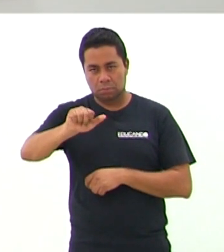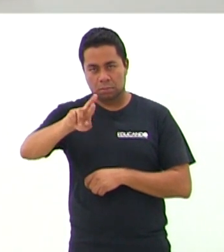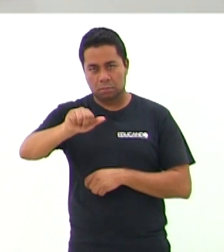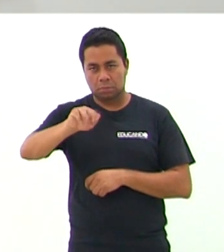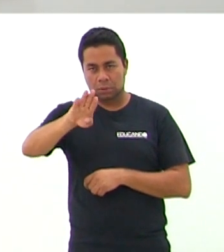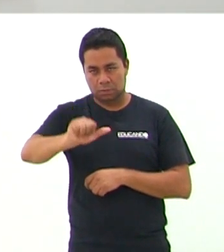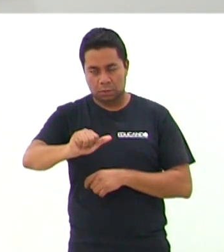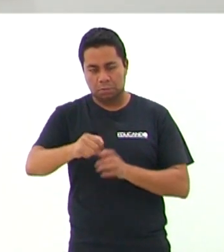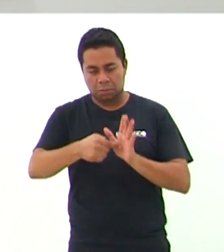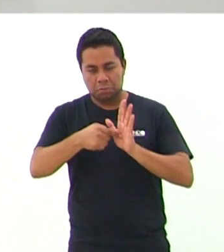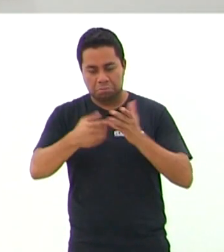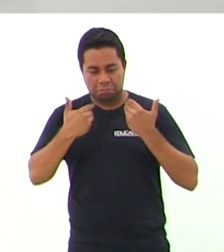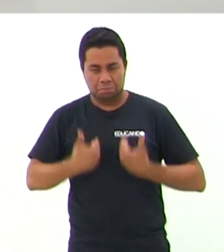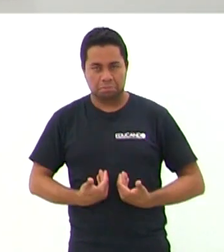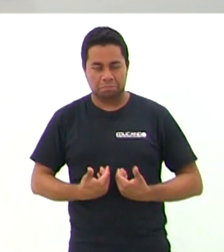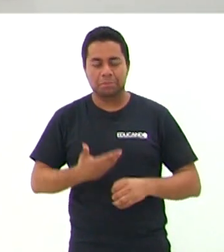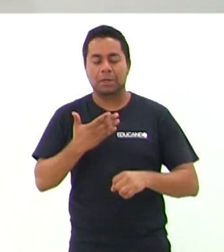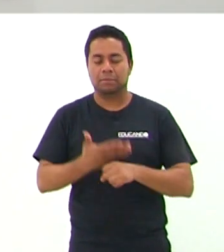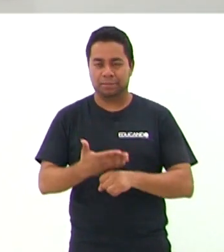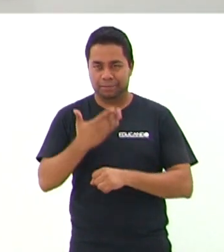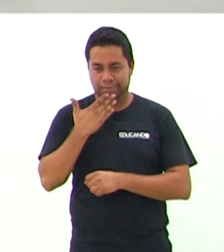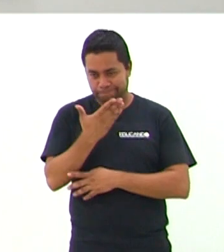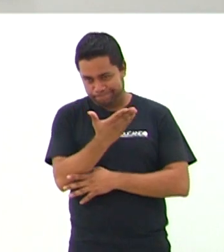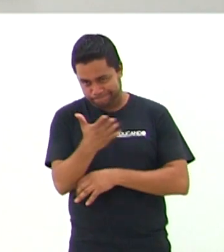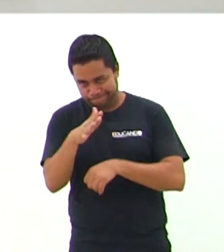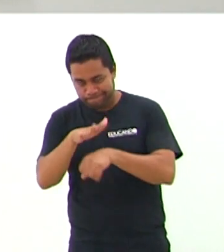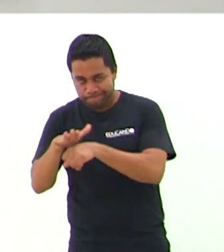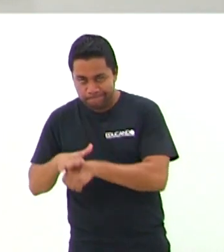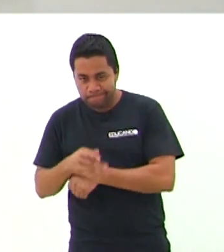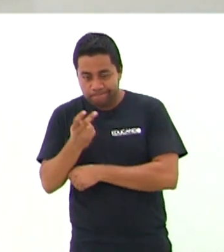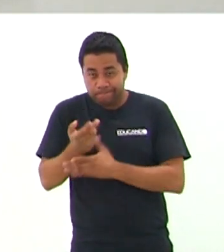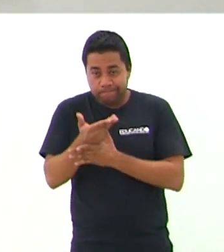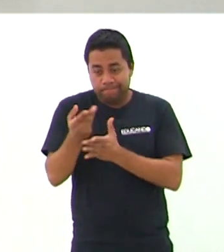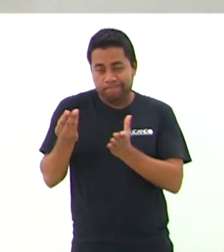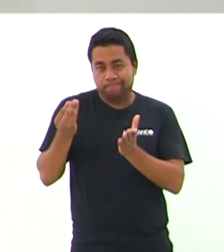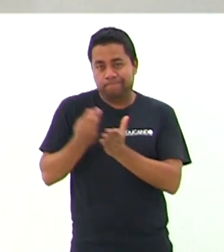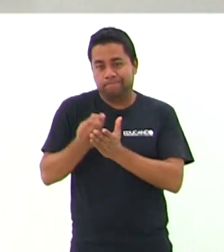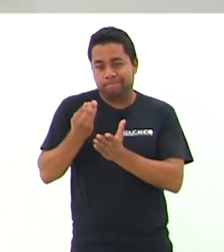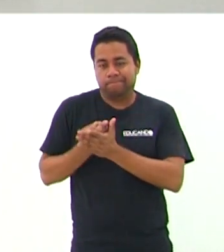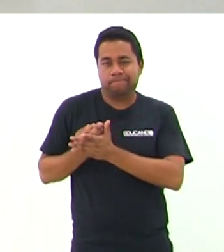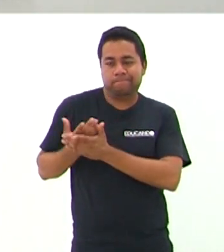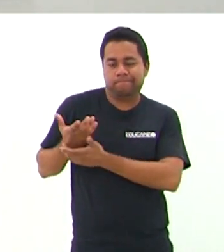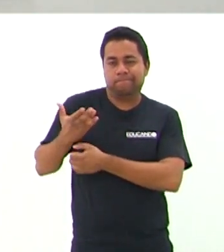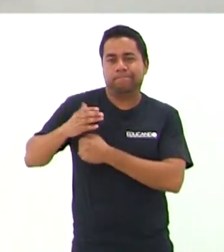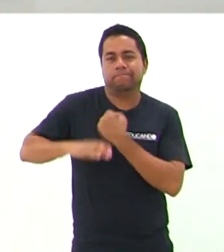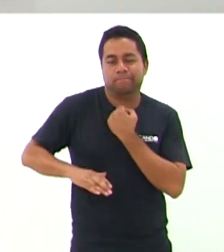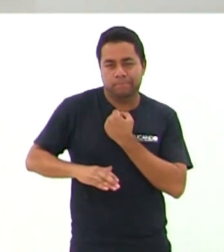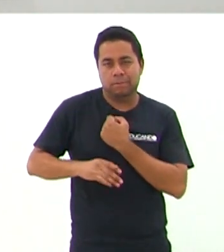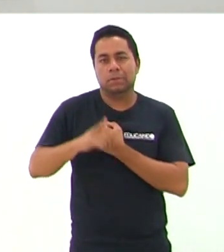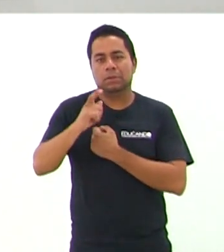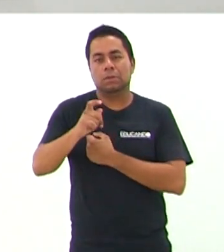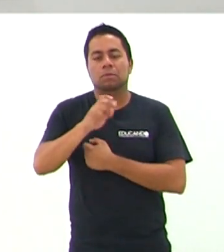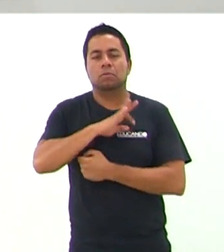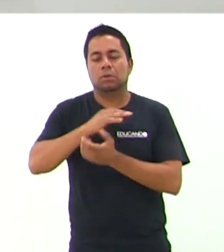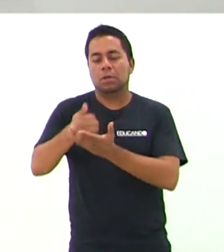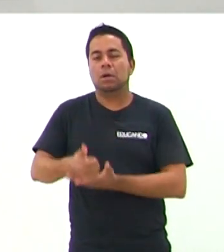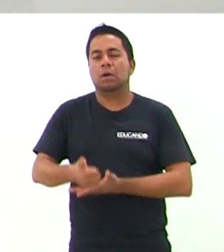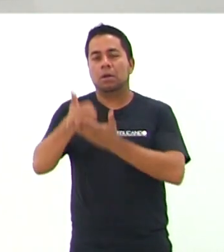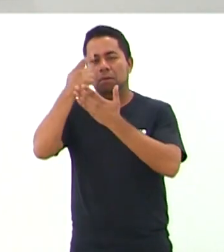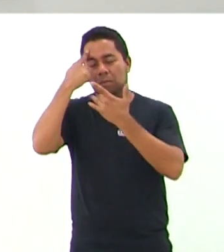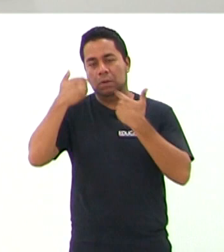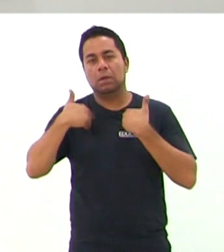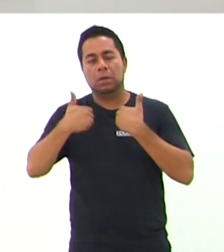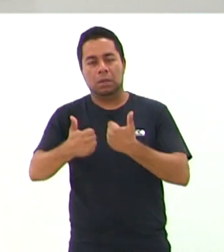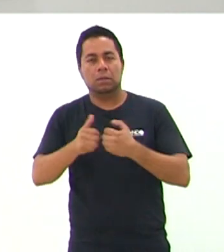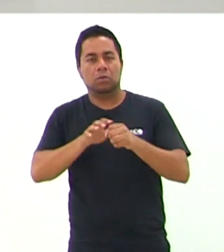mostraba. Muy bien, niños y niñas. Es así como concluimos este ejercicio, el cual nos ha servido para poder entender